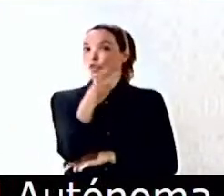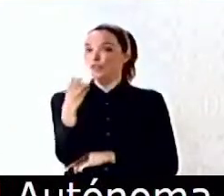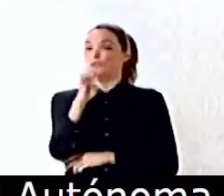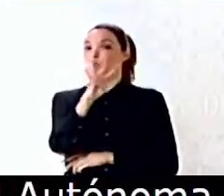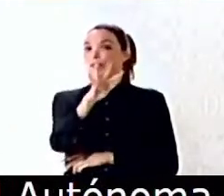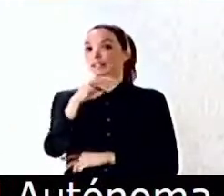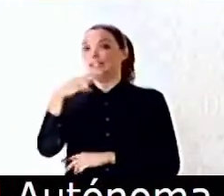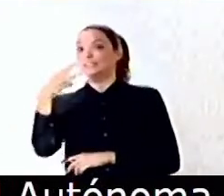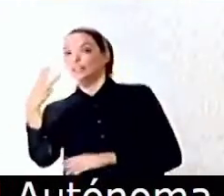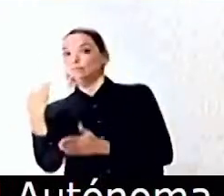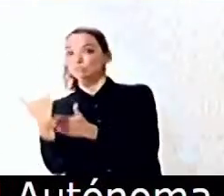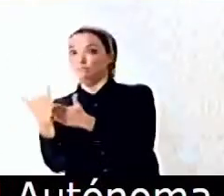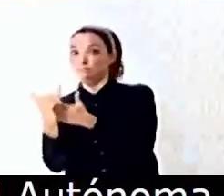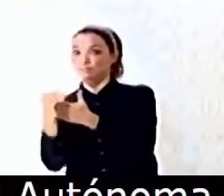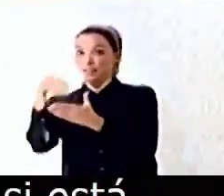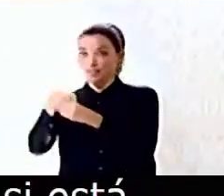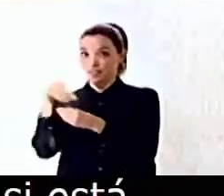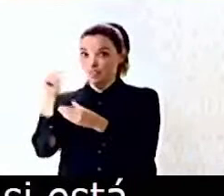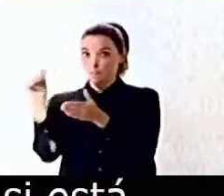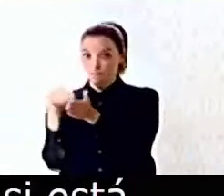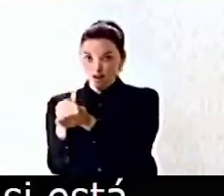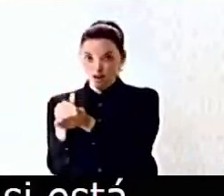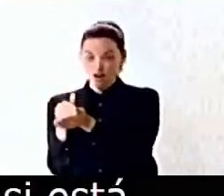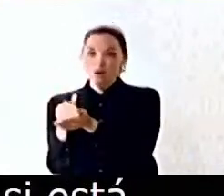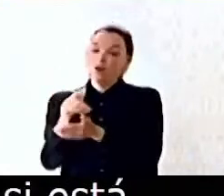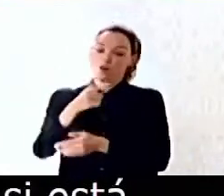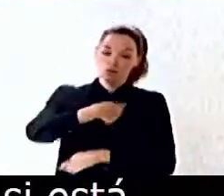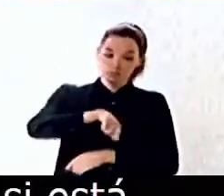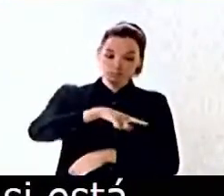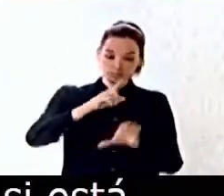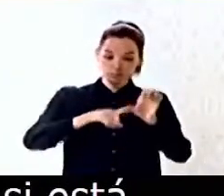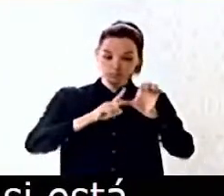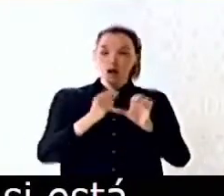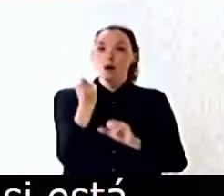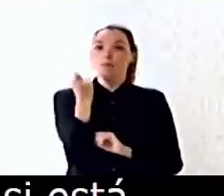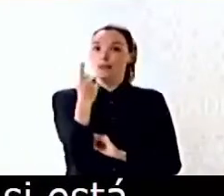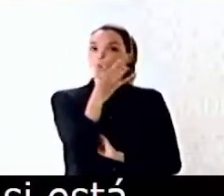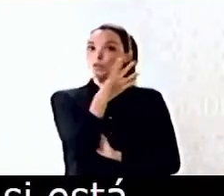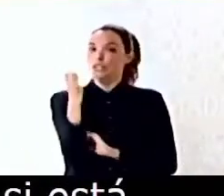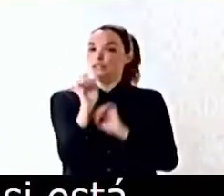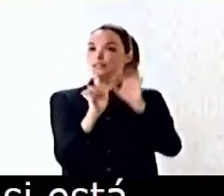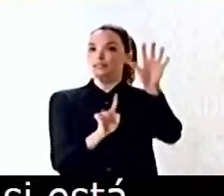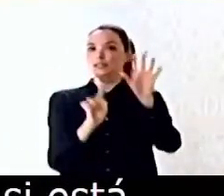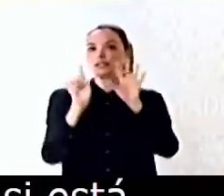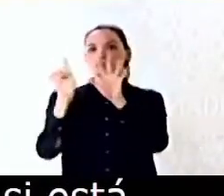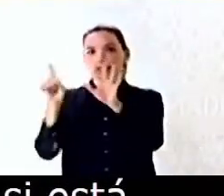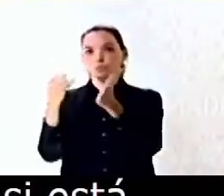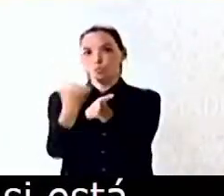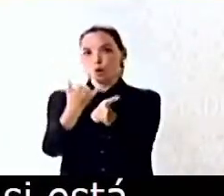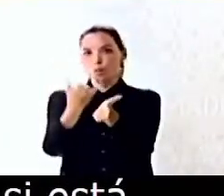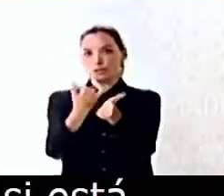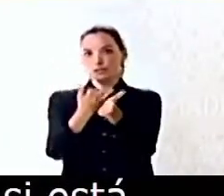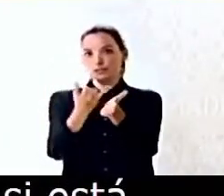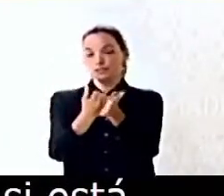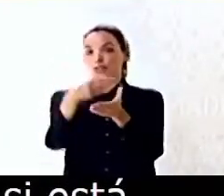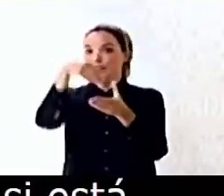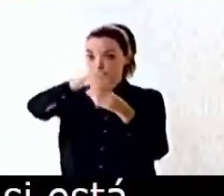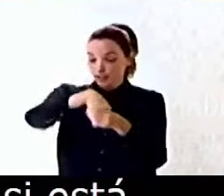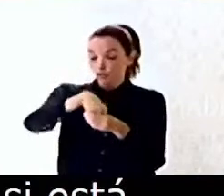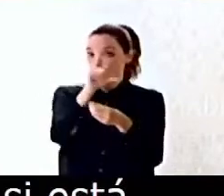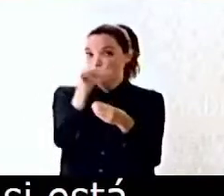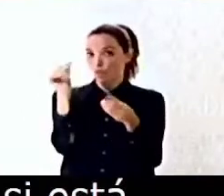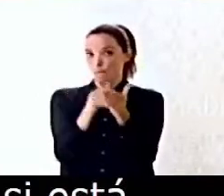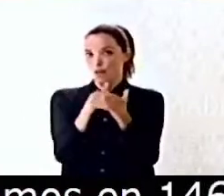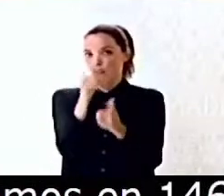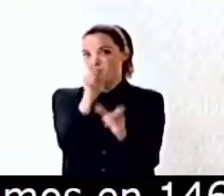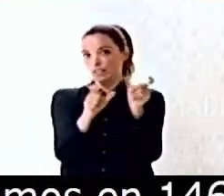1.243 pruebas por 100.000 habitantes, nosotros estamos en 1.466 pruebas por 100.000 habitantes,